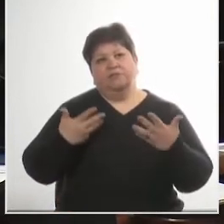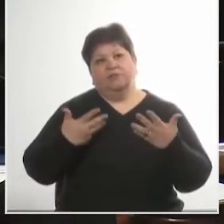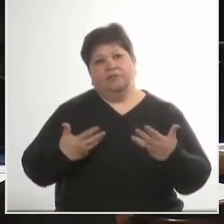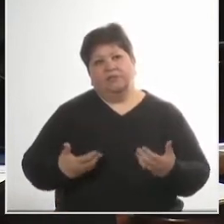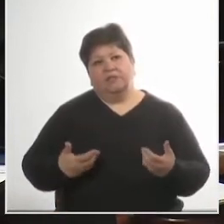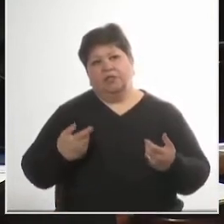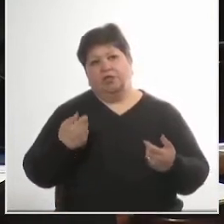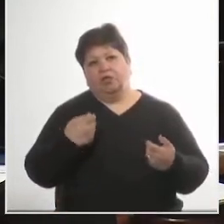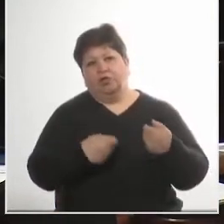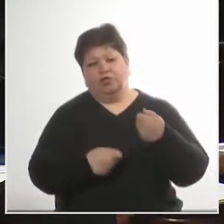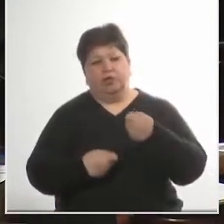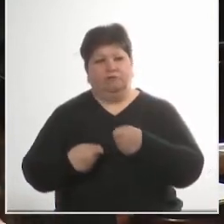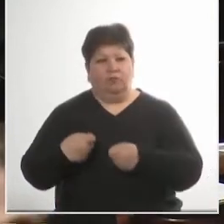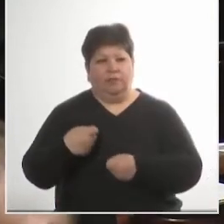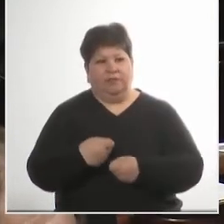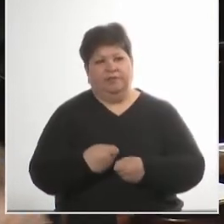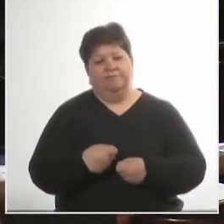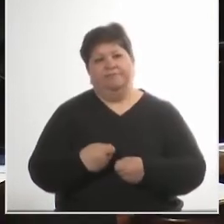a la agilidad